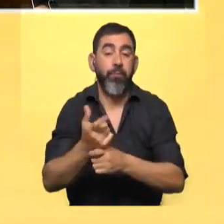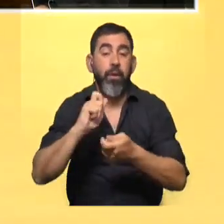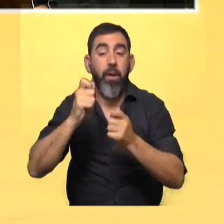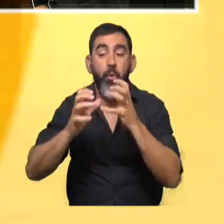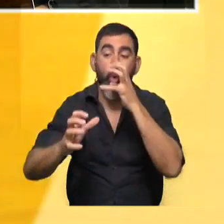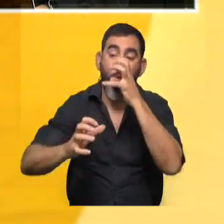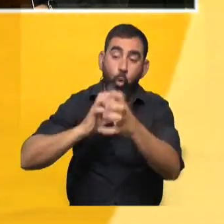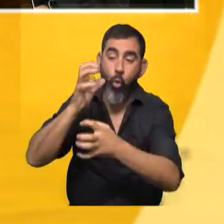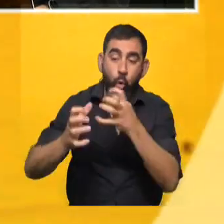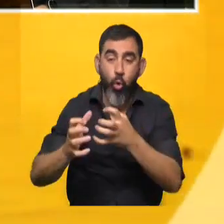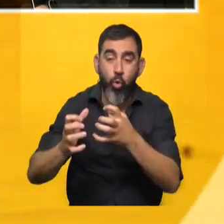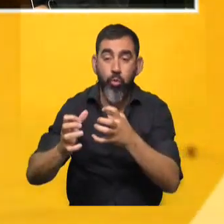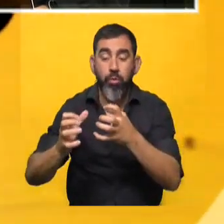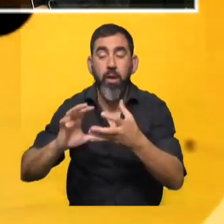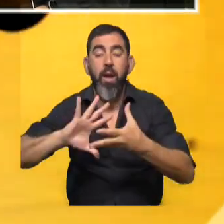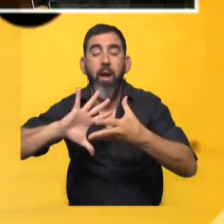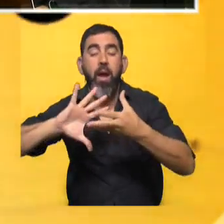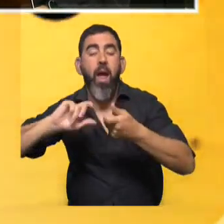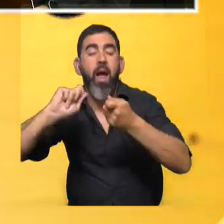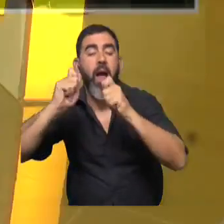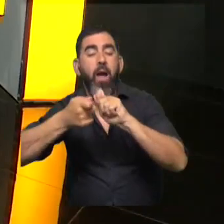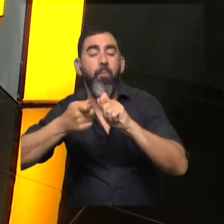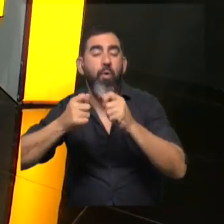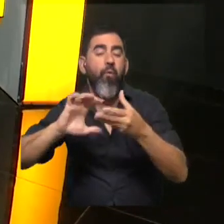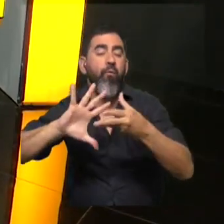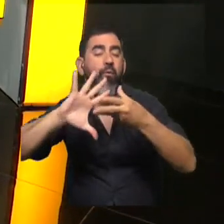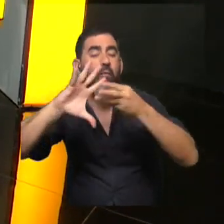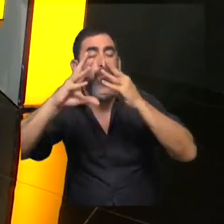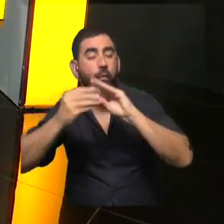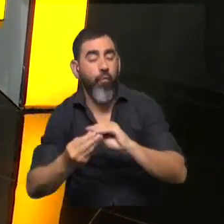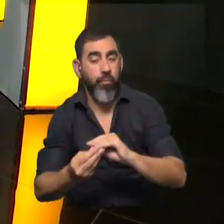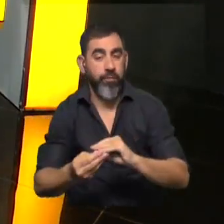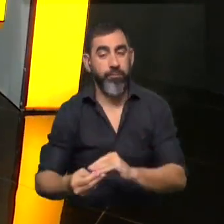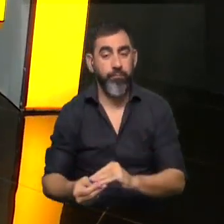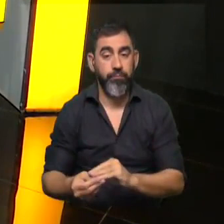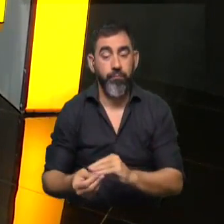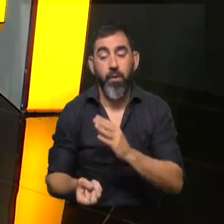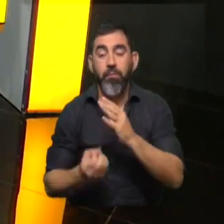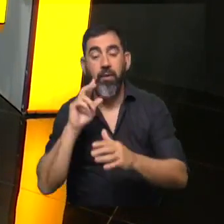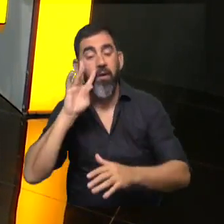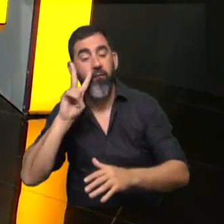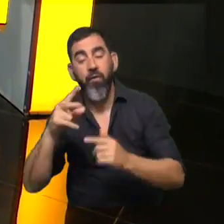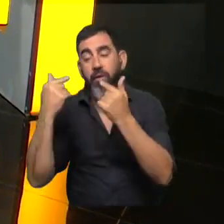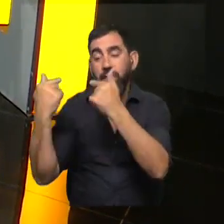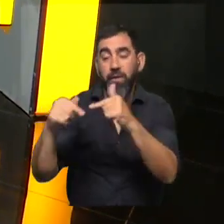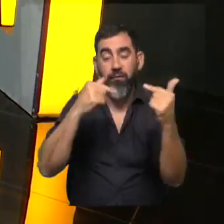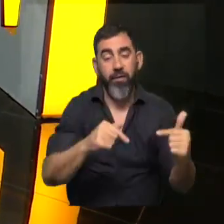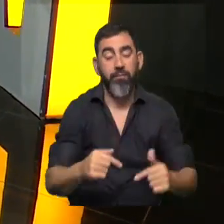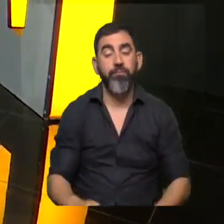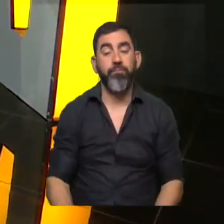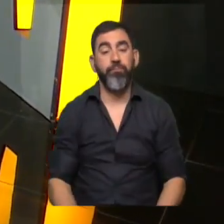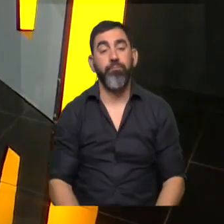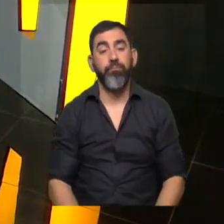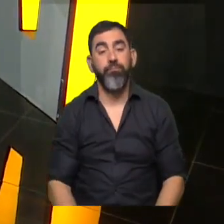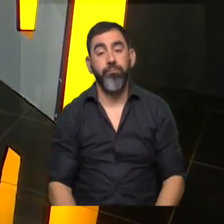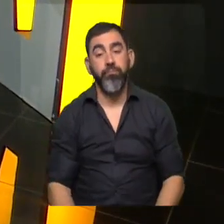color, un cambio ornamental, dice la definición, ¿no? Que hace que, bueno, que tenga una nueva apariencia, ya no es el mismo producto. Todo eso tiene